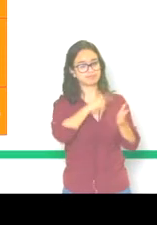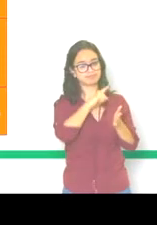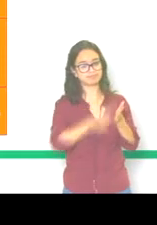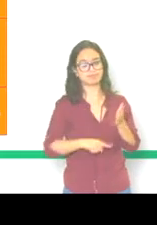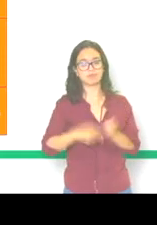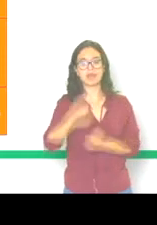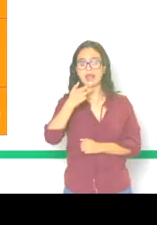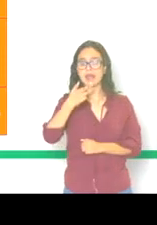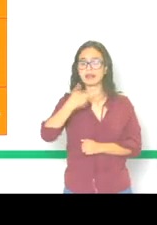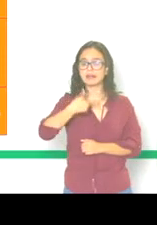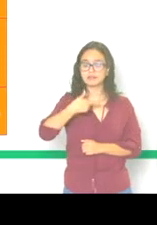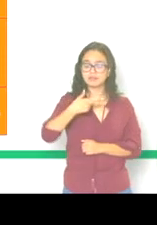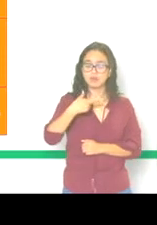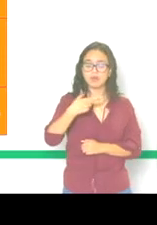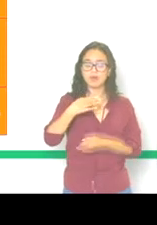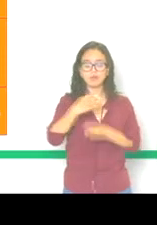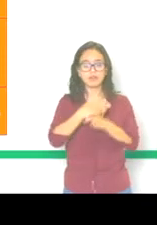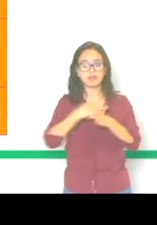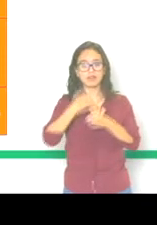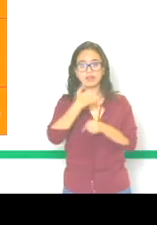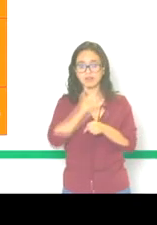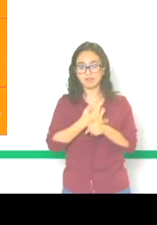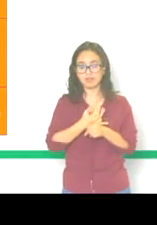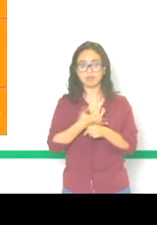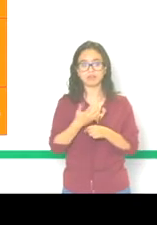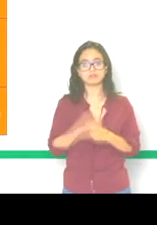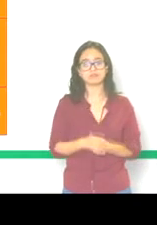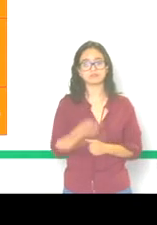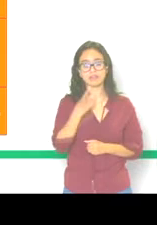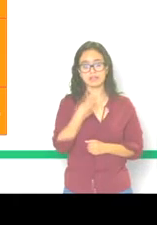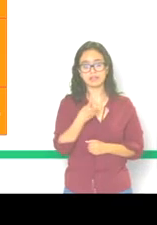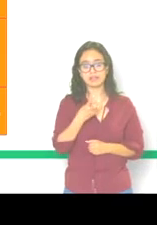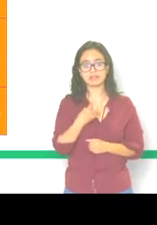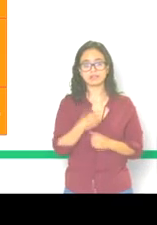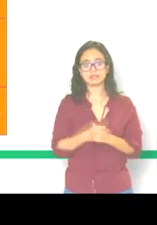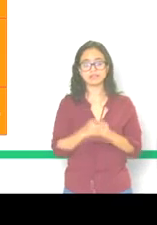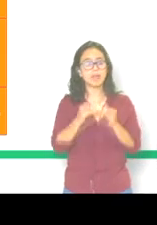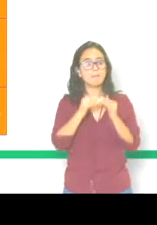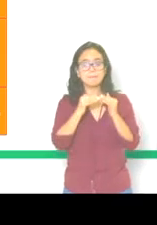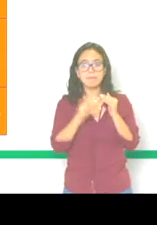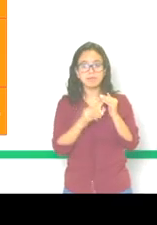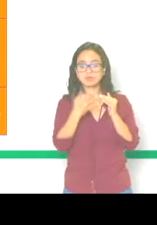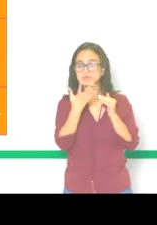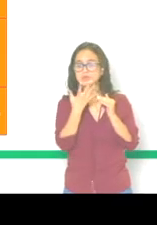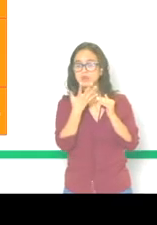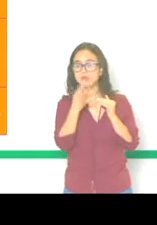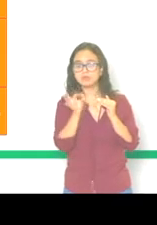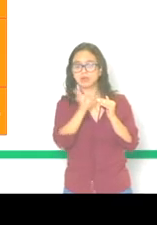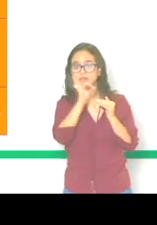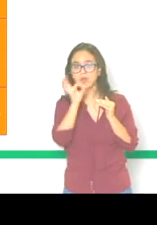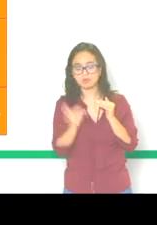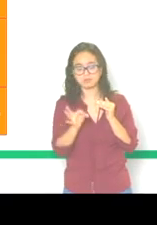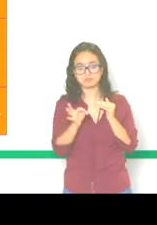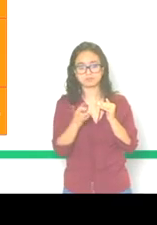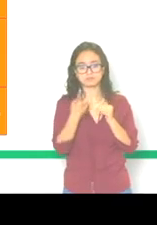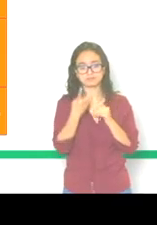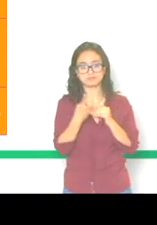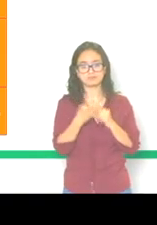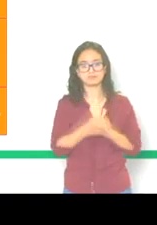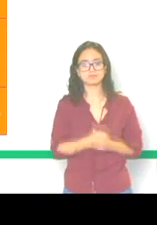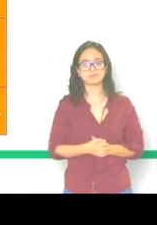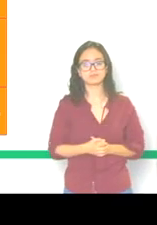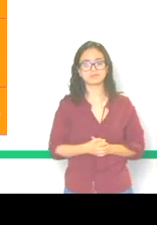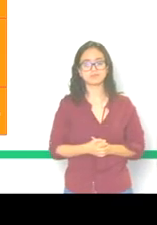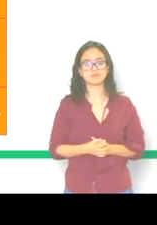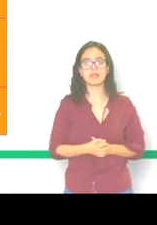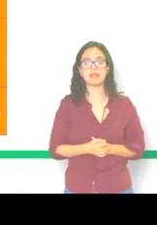Restaurantes, cafeterías, se disminuye el aforo al 50% y aquí vamos a tener un cierre